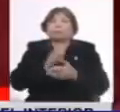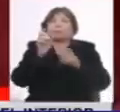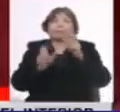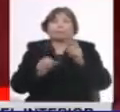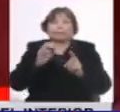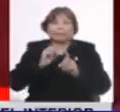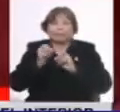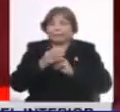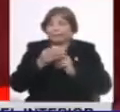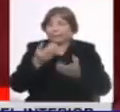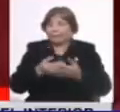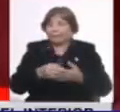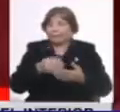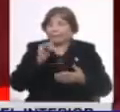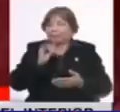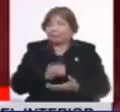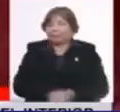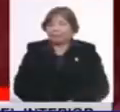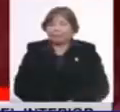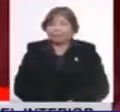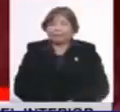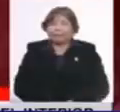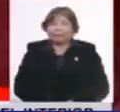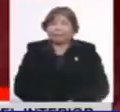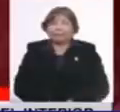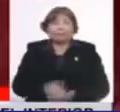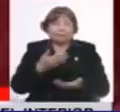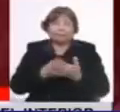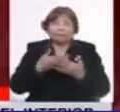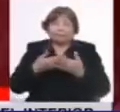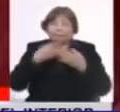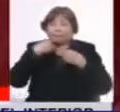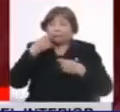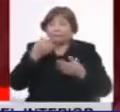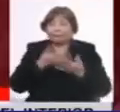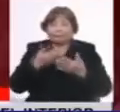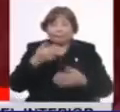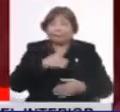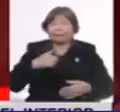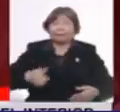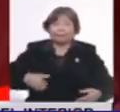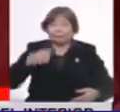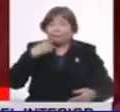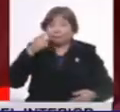ciudadana, y por supuesto yo manifesté al presidente que